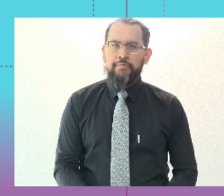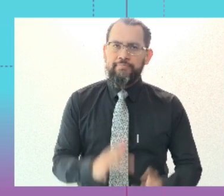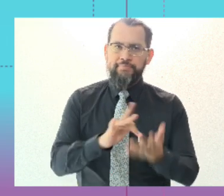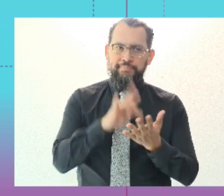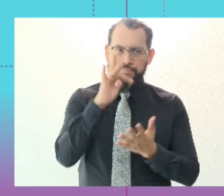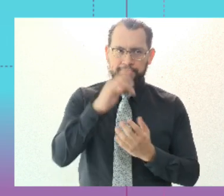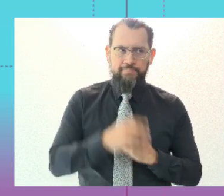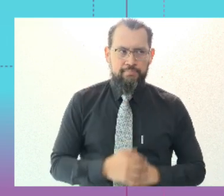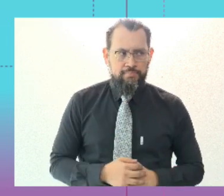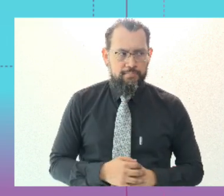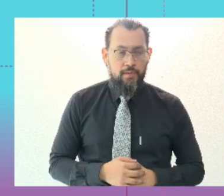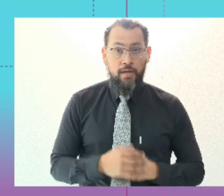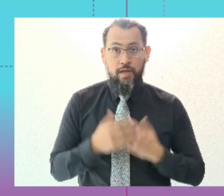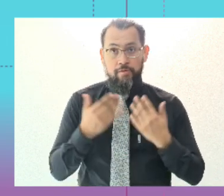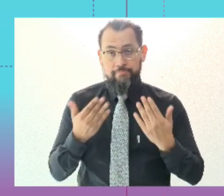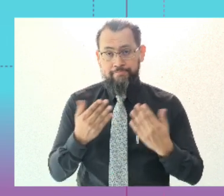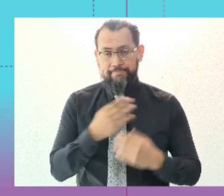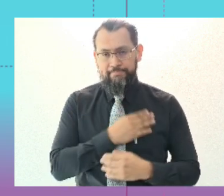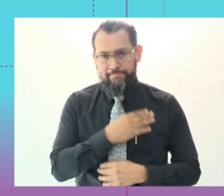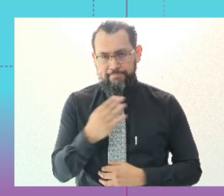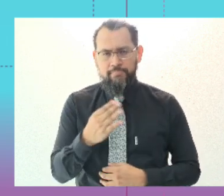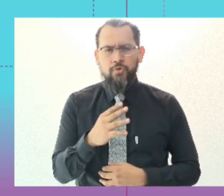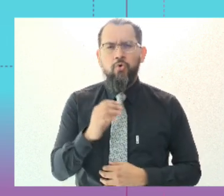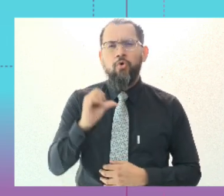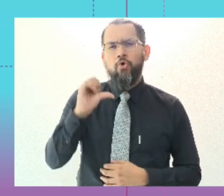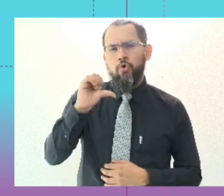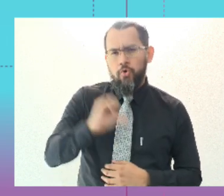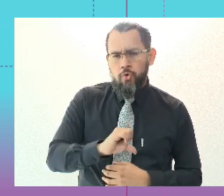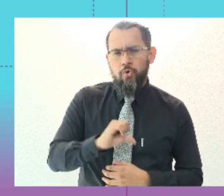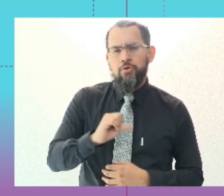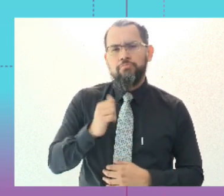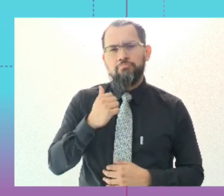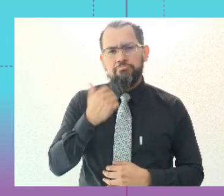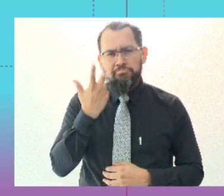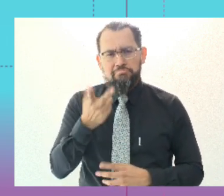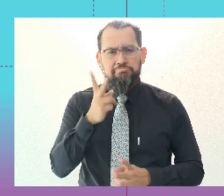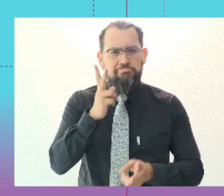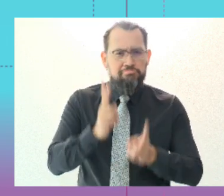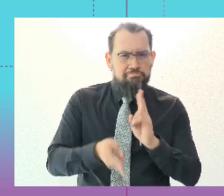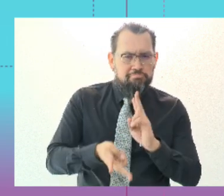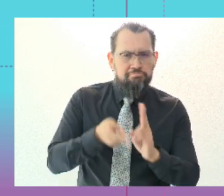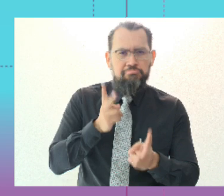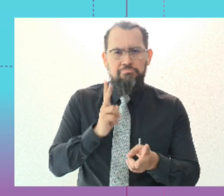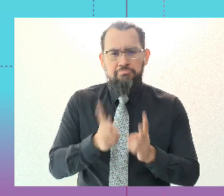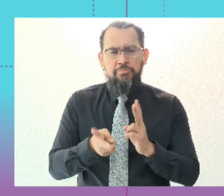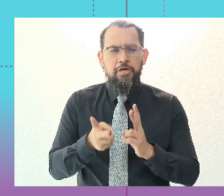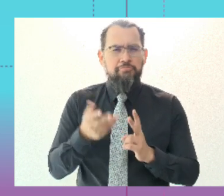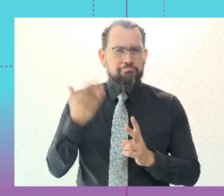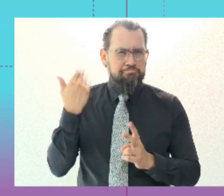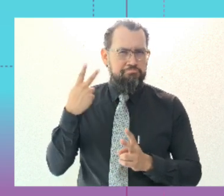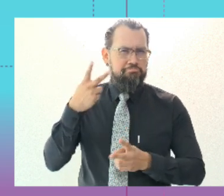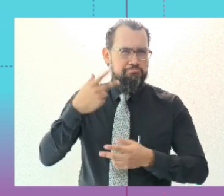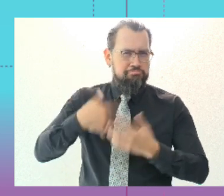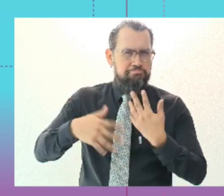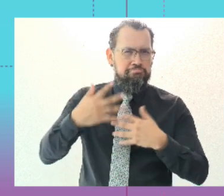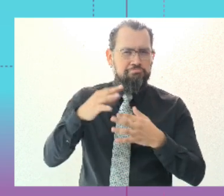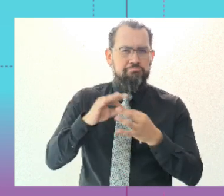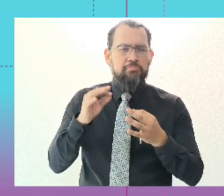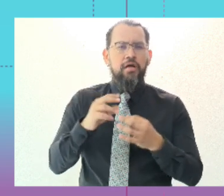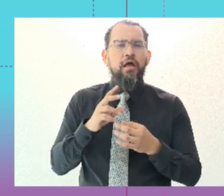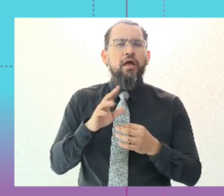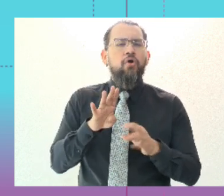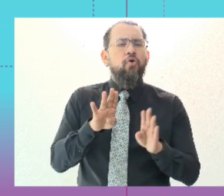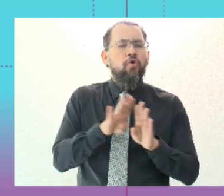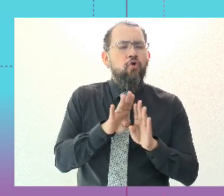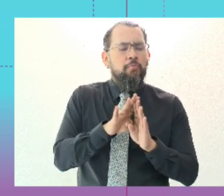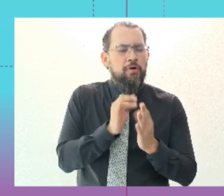Gracias. Bueno, pues el día de hoy platicaremos, como ya lo comentamos y ya se ha venido manifestando, el tema de la toma de